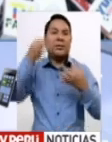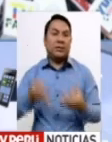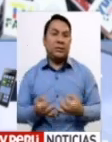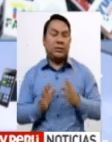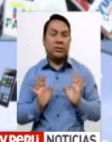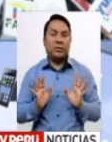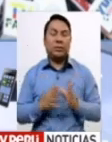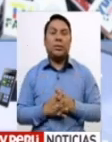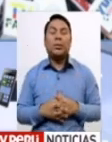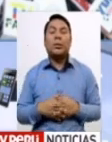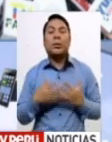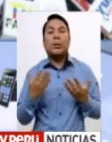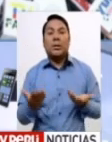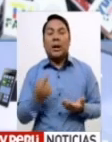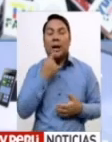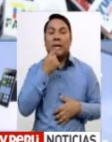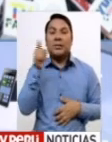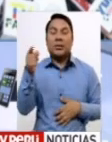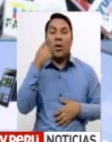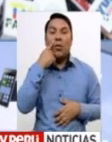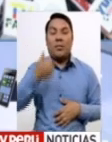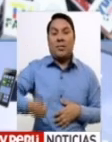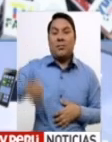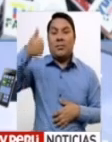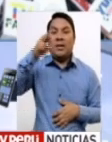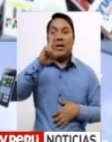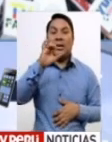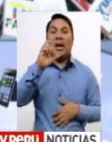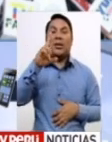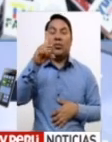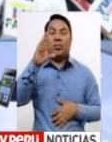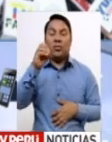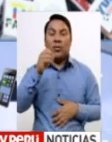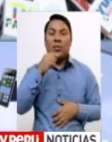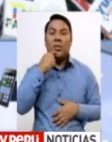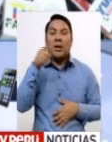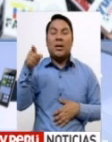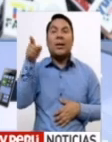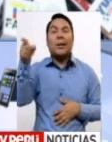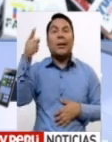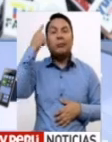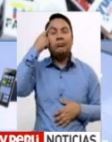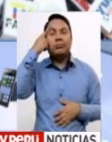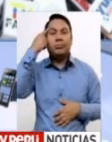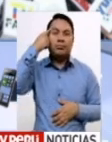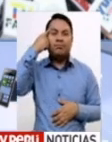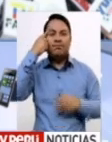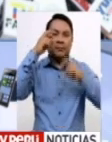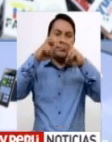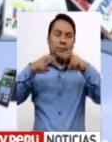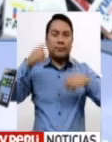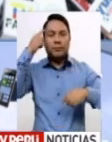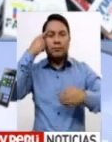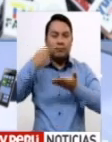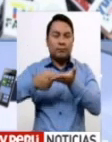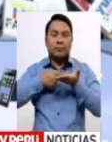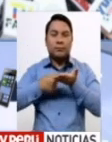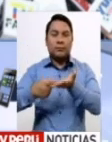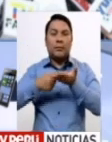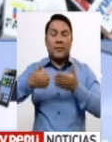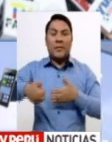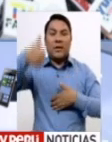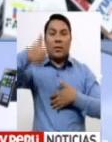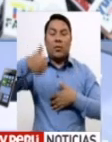canciller Ricardo Luna, esto se encuentra en evaluación y serán las autoridades desde